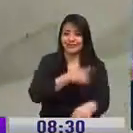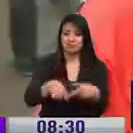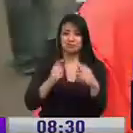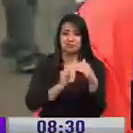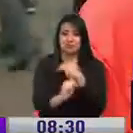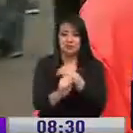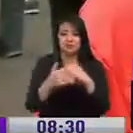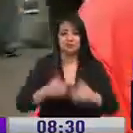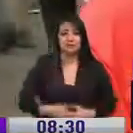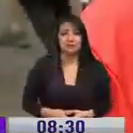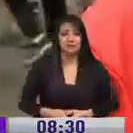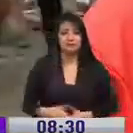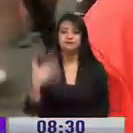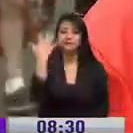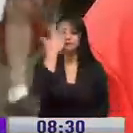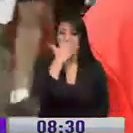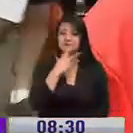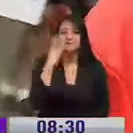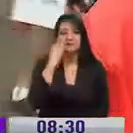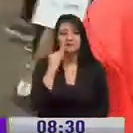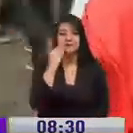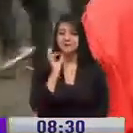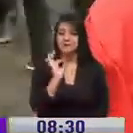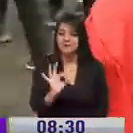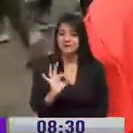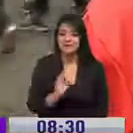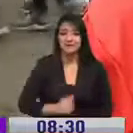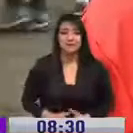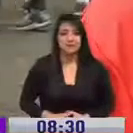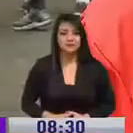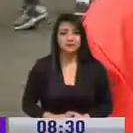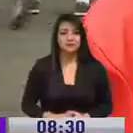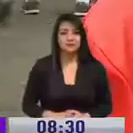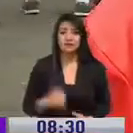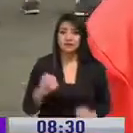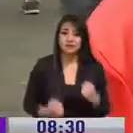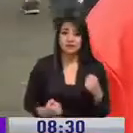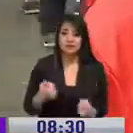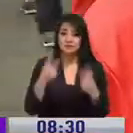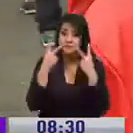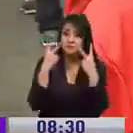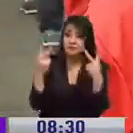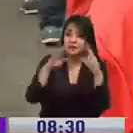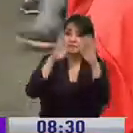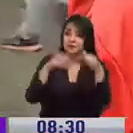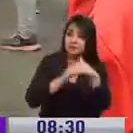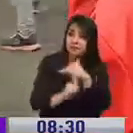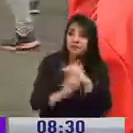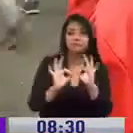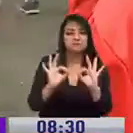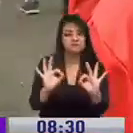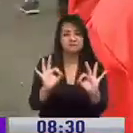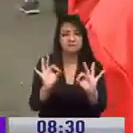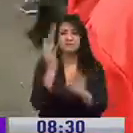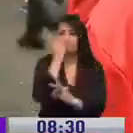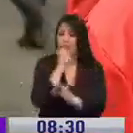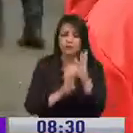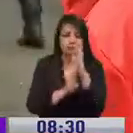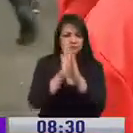movilidad. Muy lindo, una experiencia muy bonita. Ver avanzado el proyecto del metro es